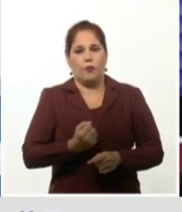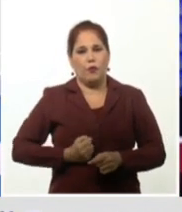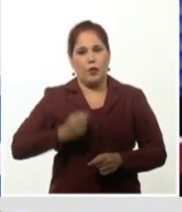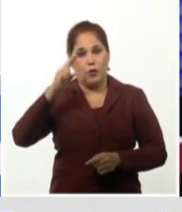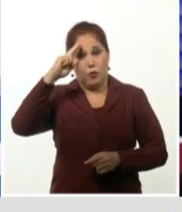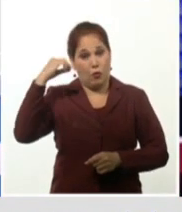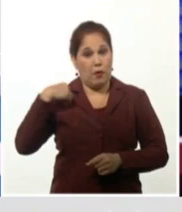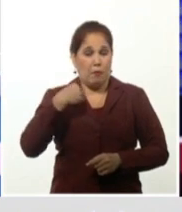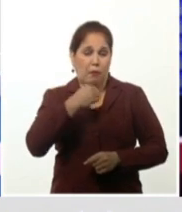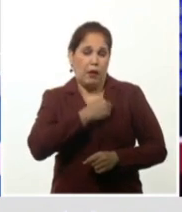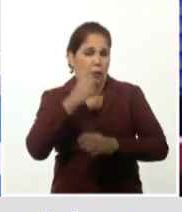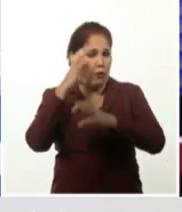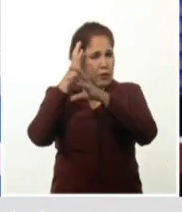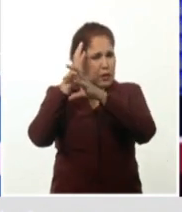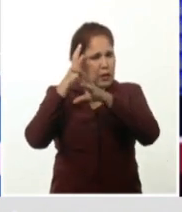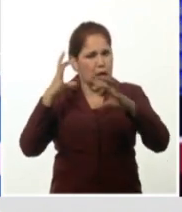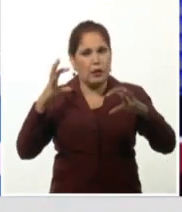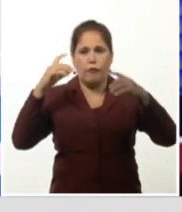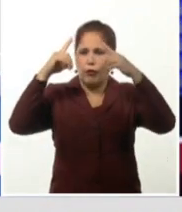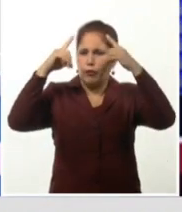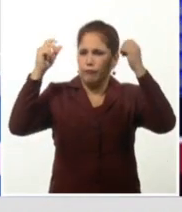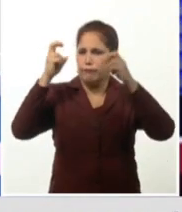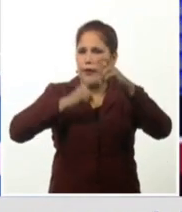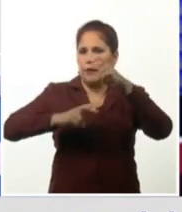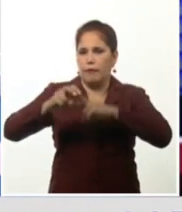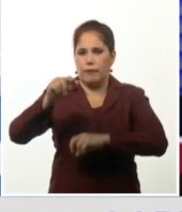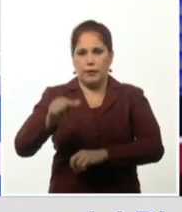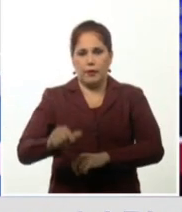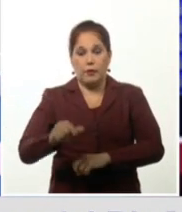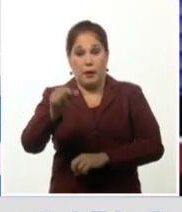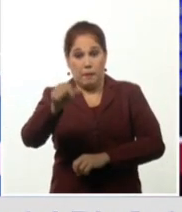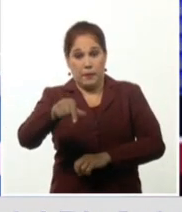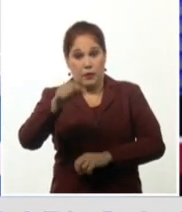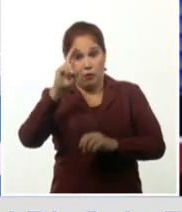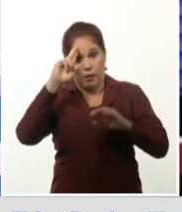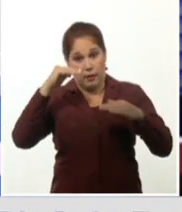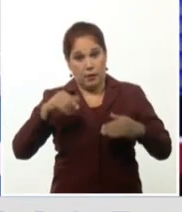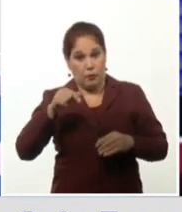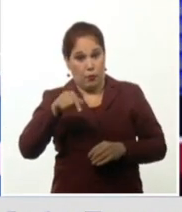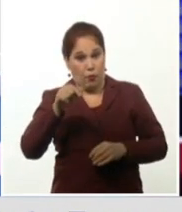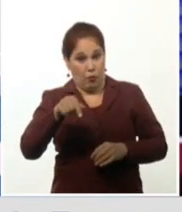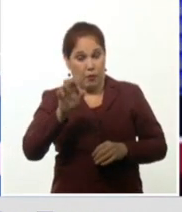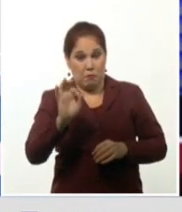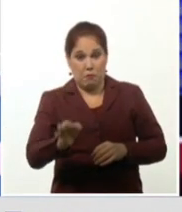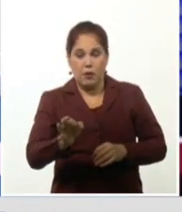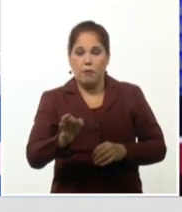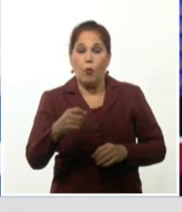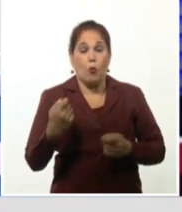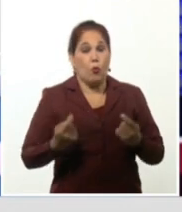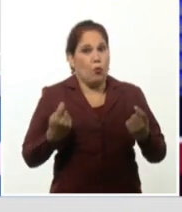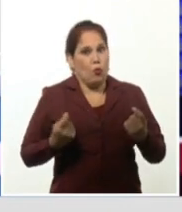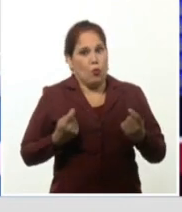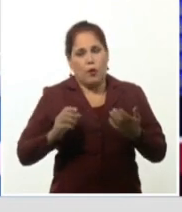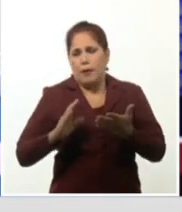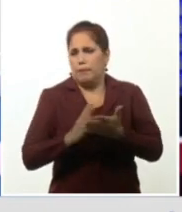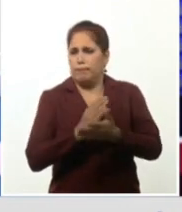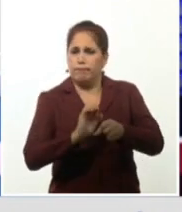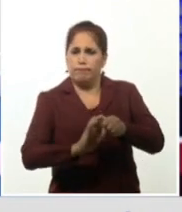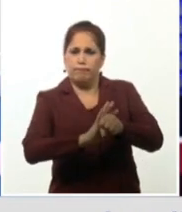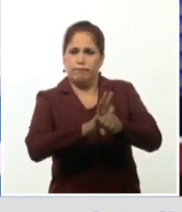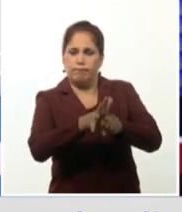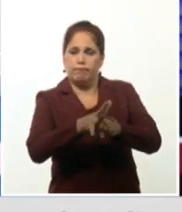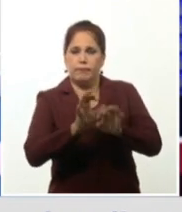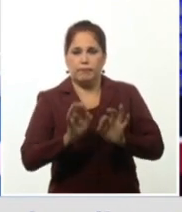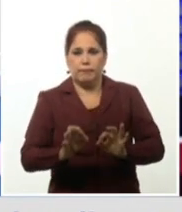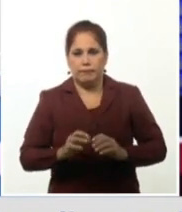los científicos, de los investigadores y del personal de salud, que hoy se encuentra en una batalla también en la inmunización